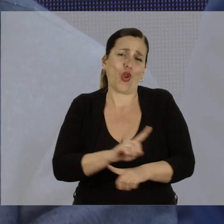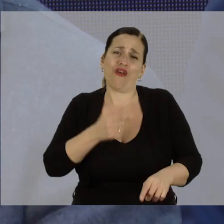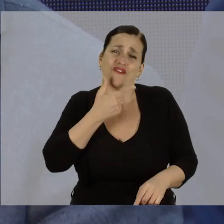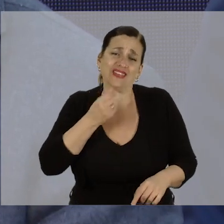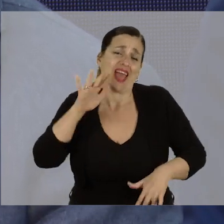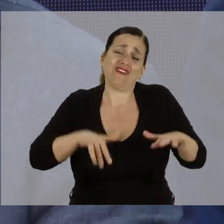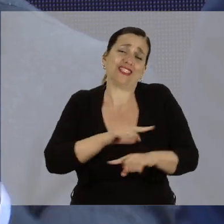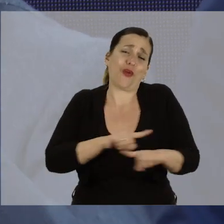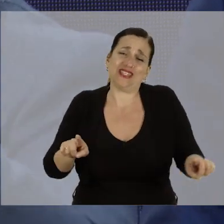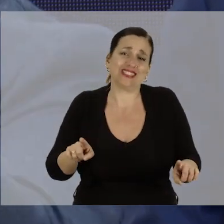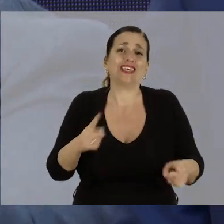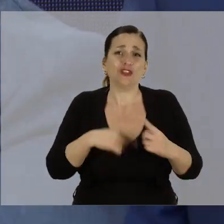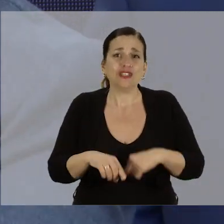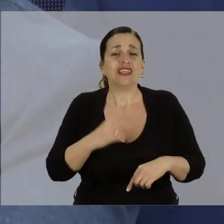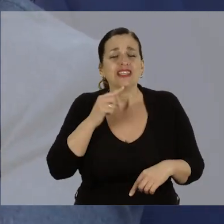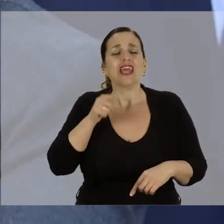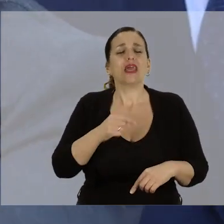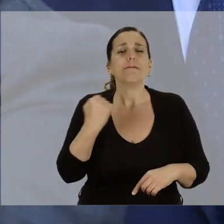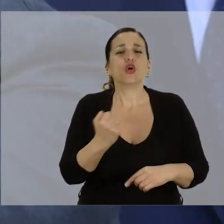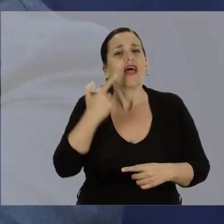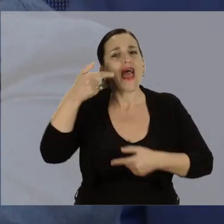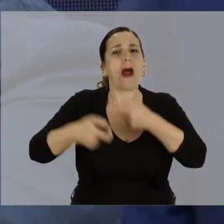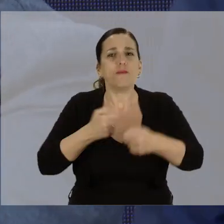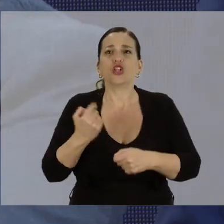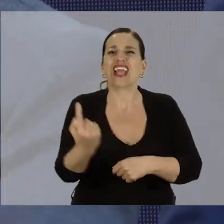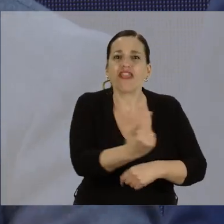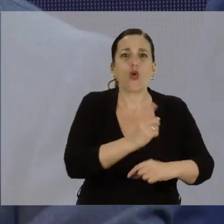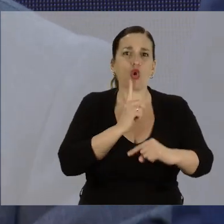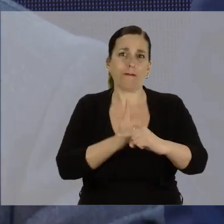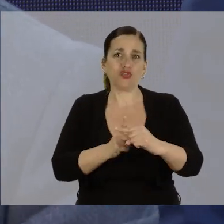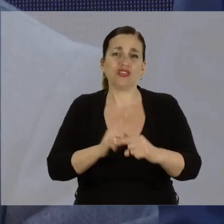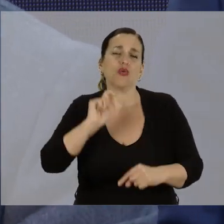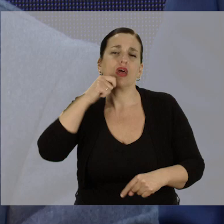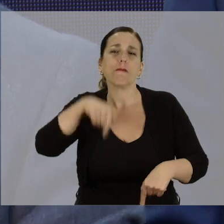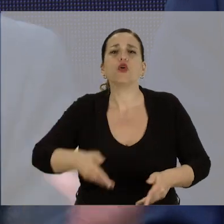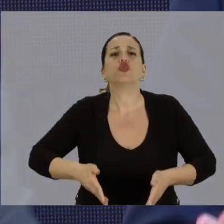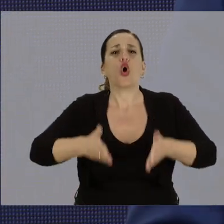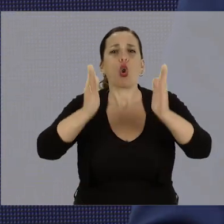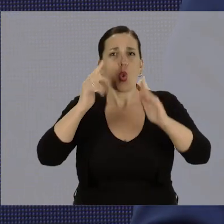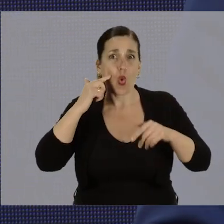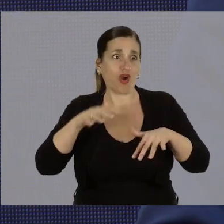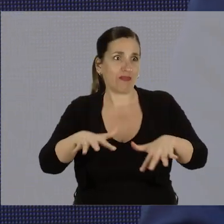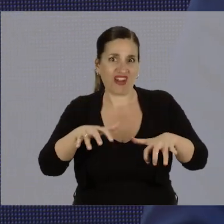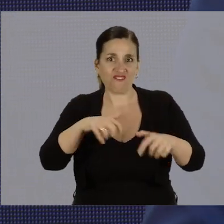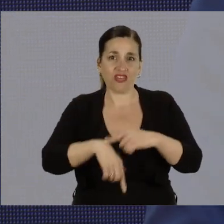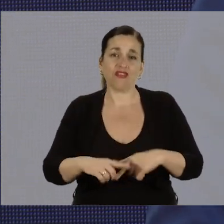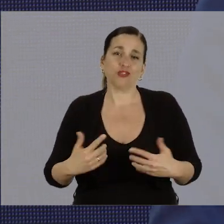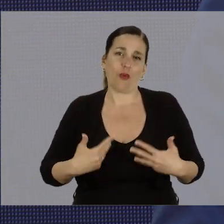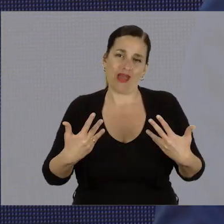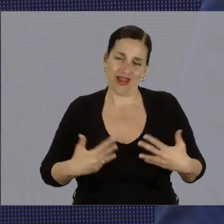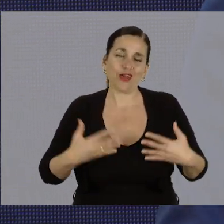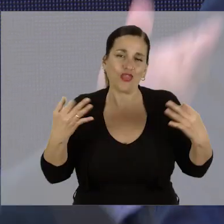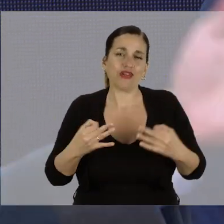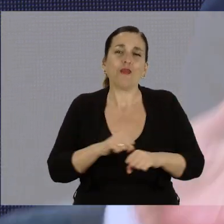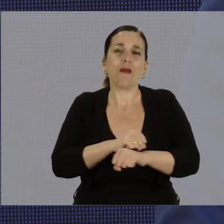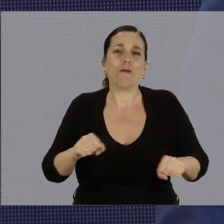uno de nosotros poner la parte positiva en esta divina ciudad universitaria que, como decía al principio, me alegro de